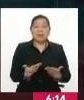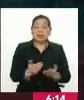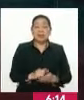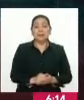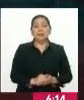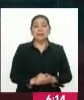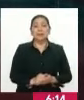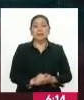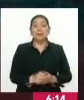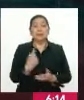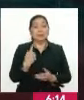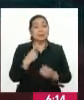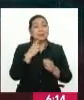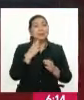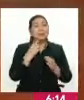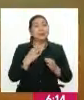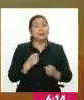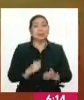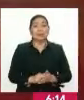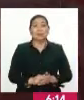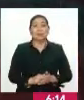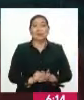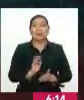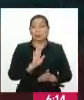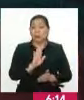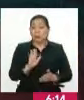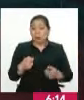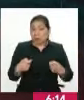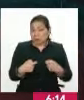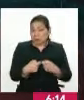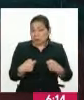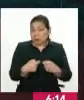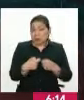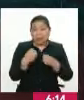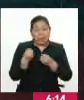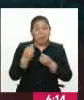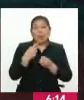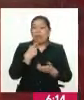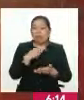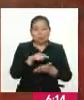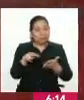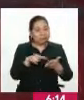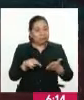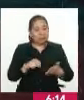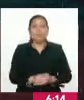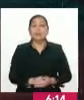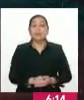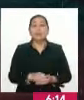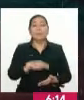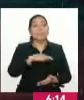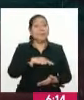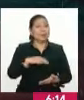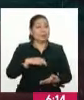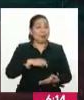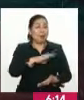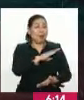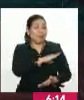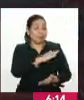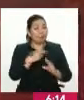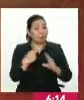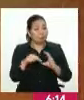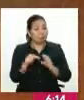Nacional, que, por cierto, a través de sus redes sociales informa lo siguiente. El Ministerio Público